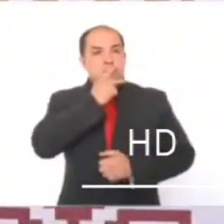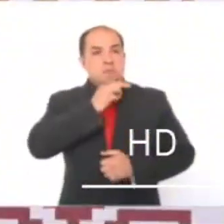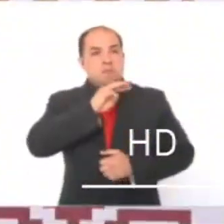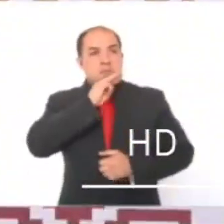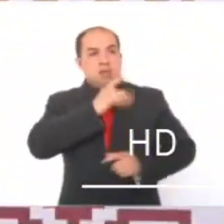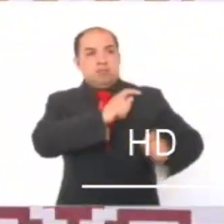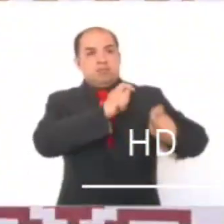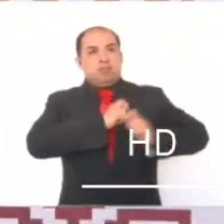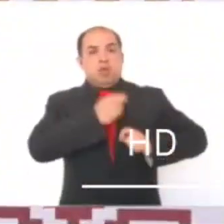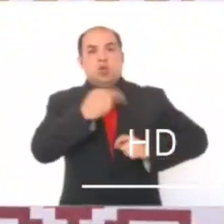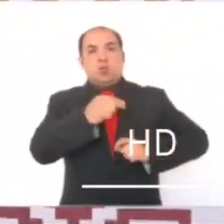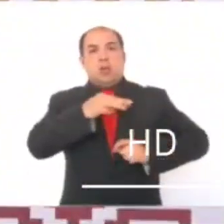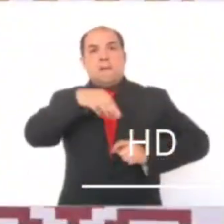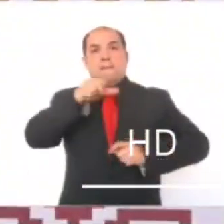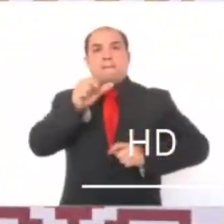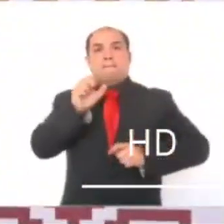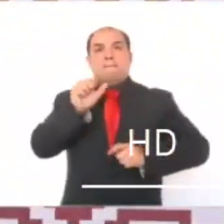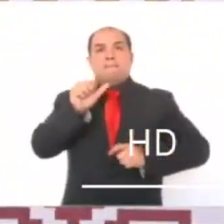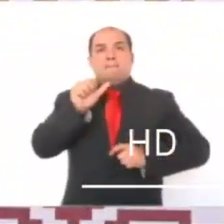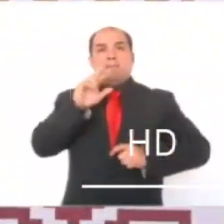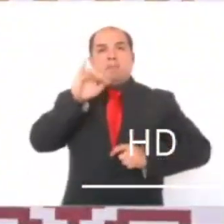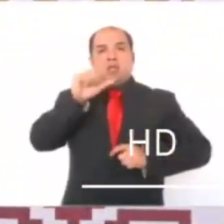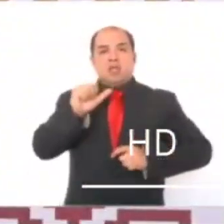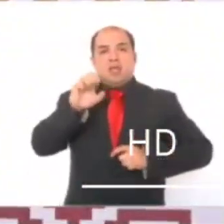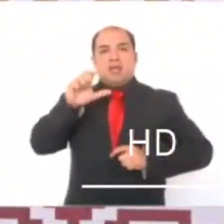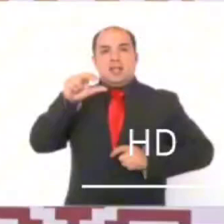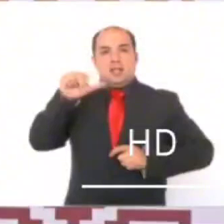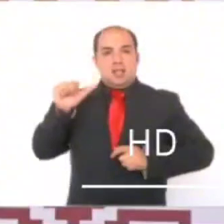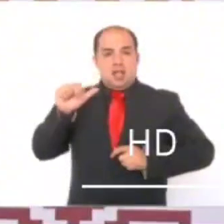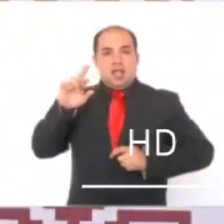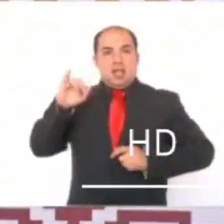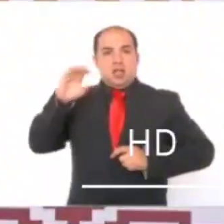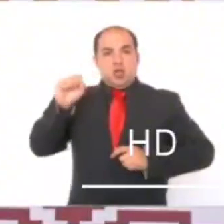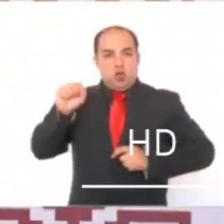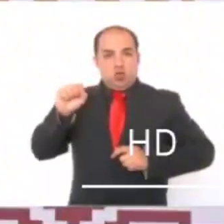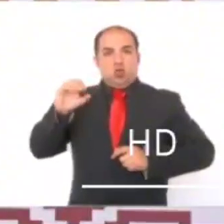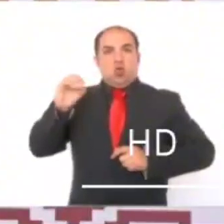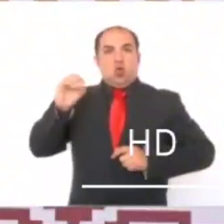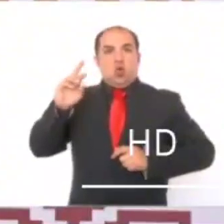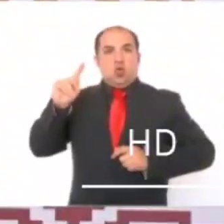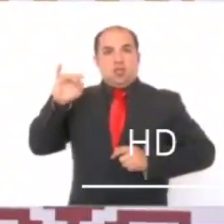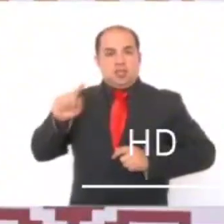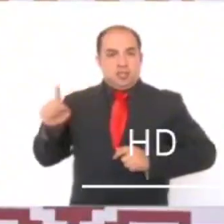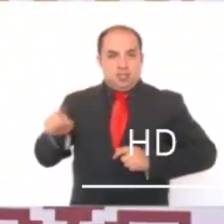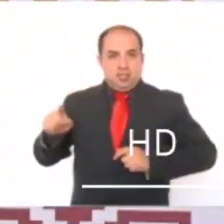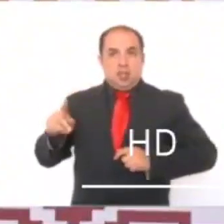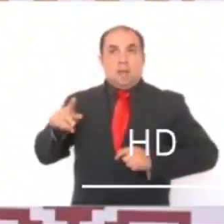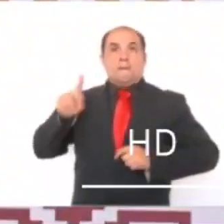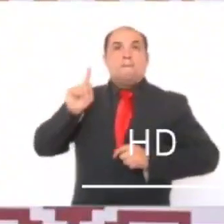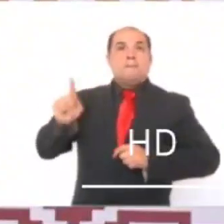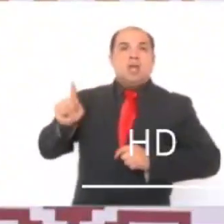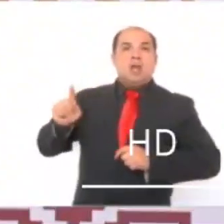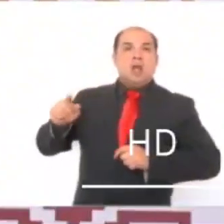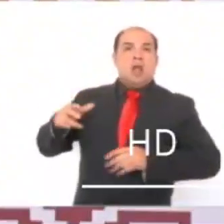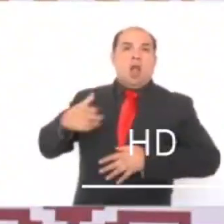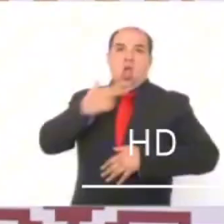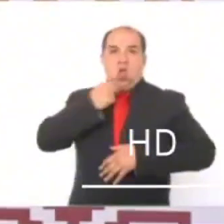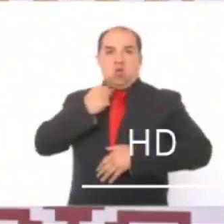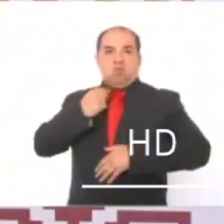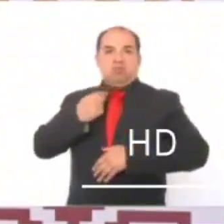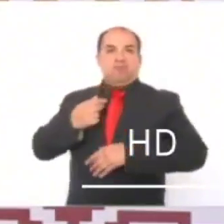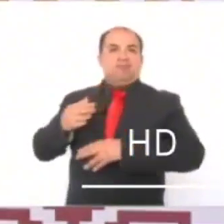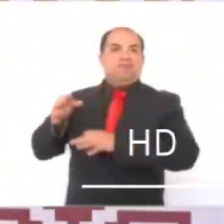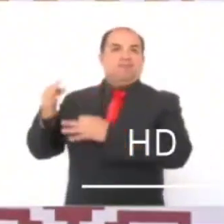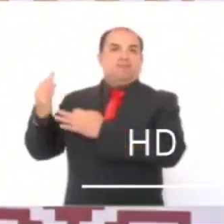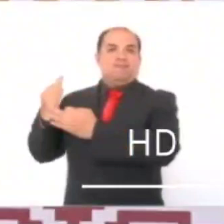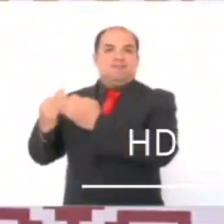me nombraron como María Elena Ríos Ortiz. Pero un intento de feminicidio con ácido,